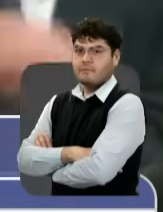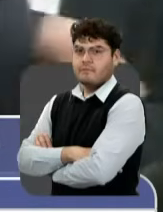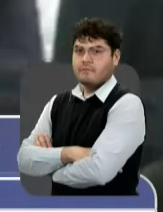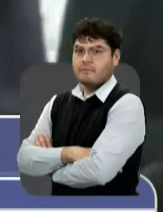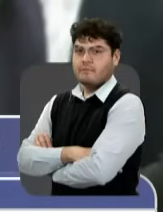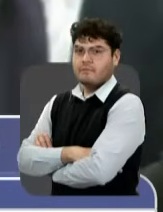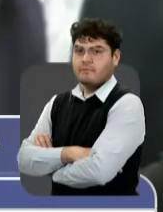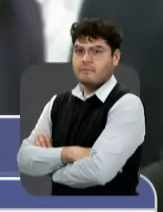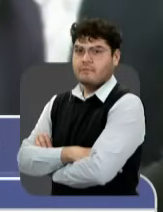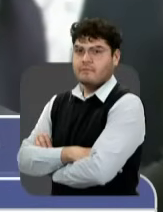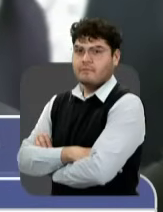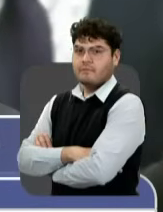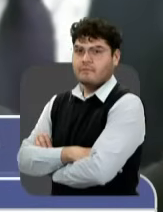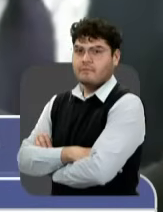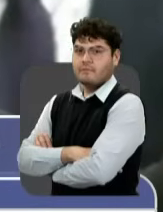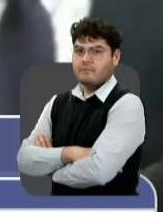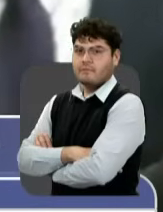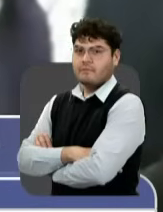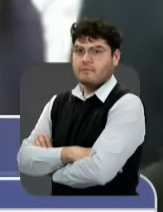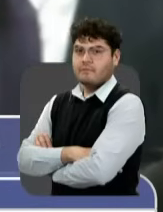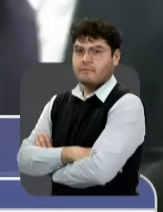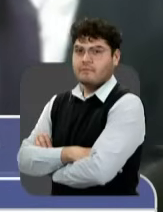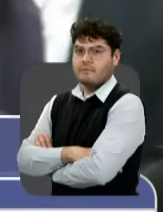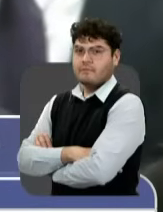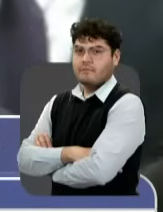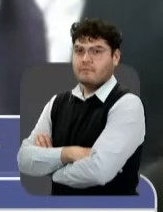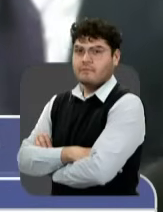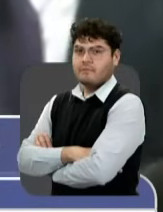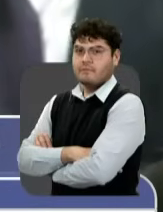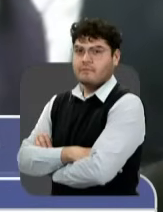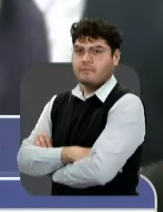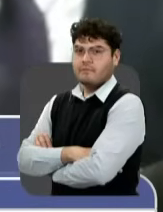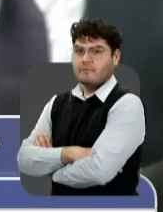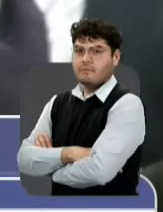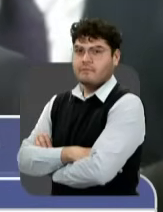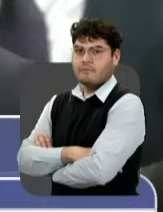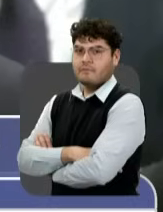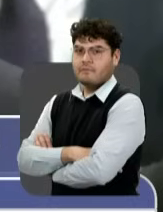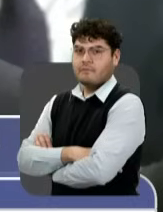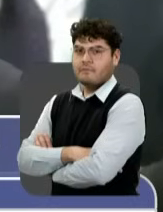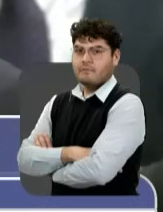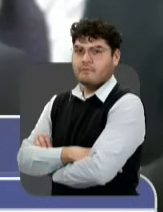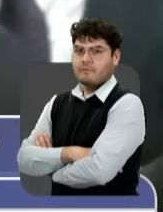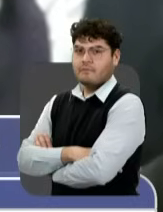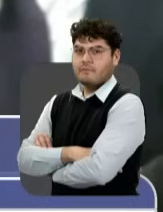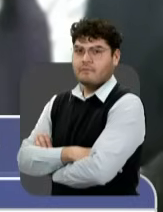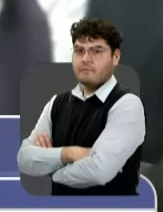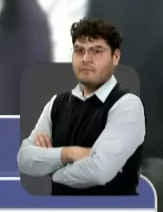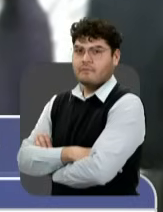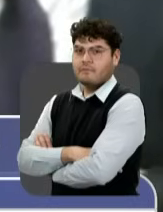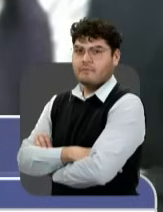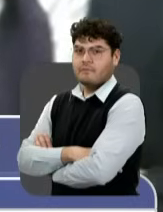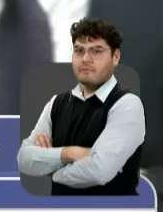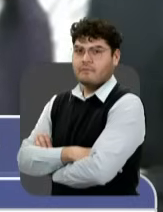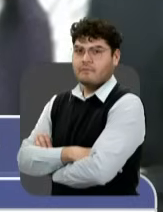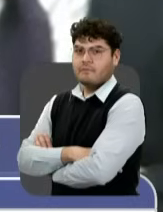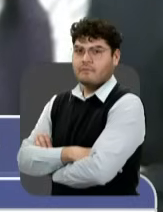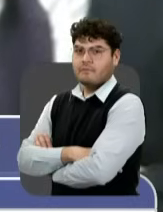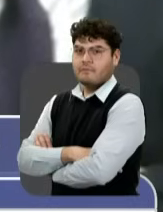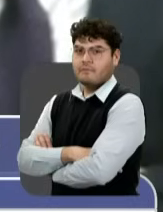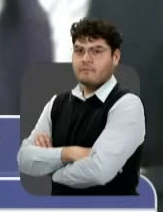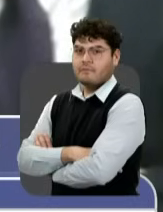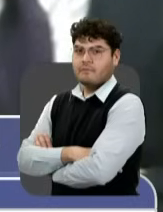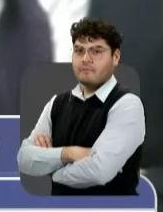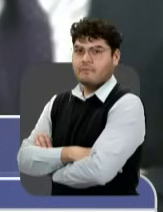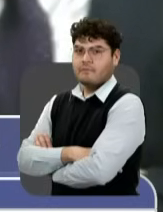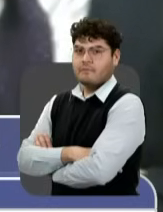Tesorería. En tanto, Patricio Mejías, del Servicio de Impuestos Internos, habría recibido al menos 20 pagos, según pudo comprobar la Fiscalía,